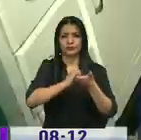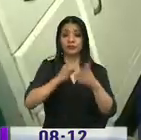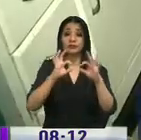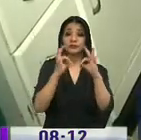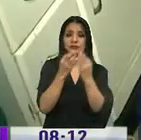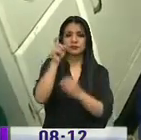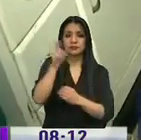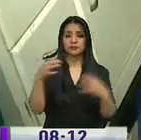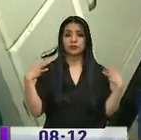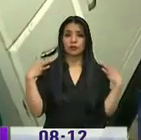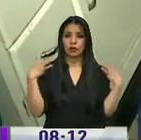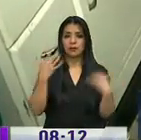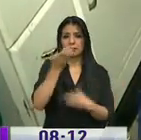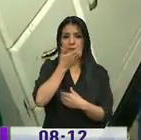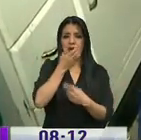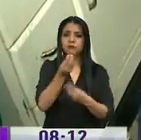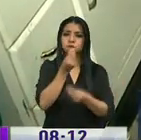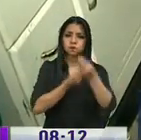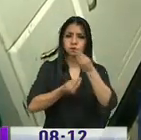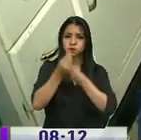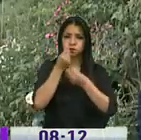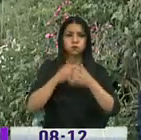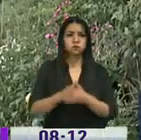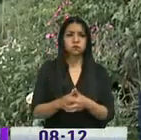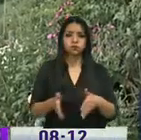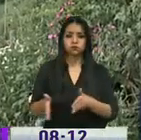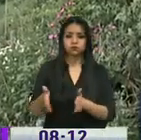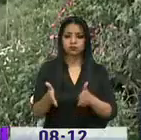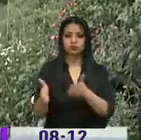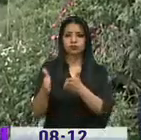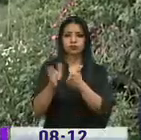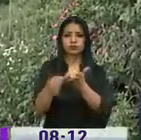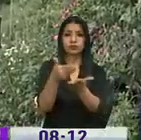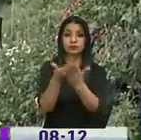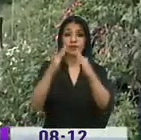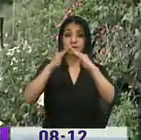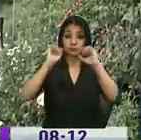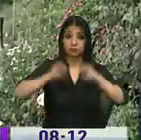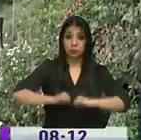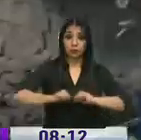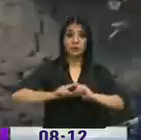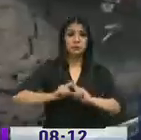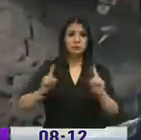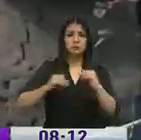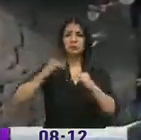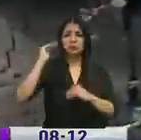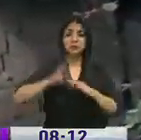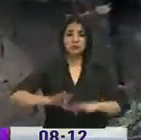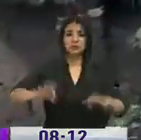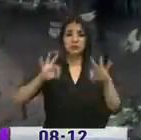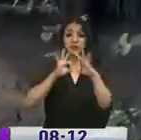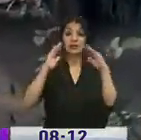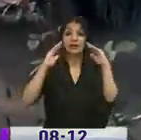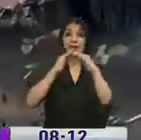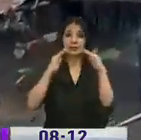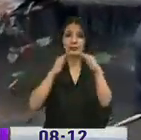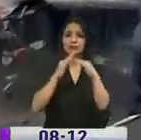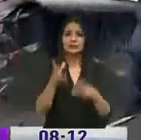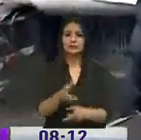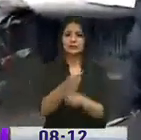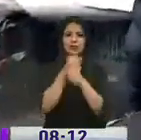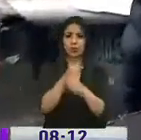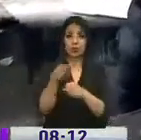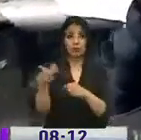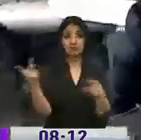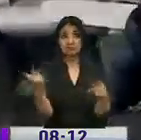necesitan ropa abrigada, víveres, un camino digno para llegar hasta sus hogares, pero sobre todo, casas que los alejen del riesgo